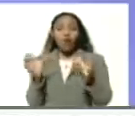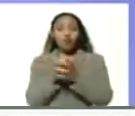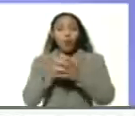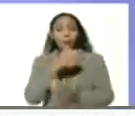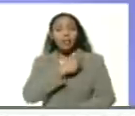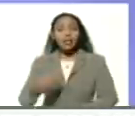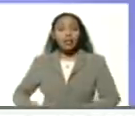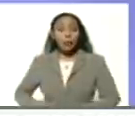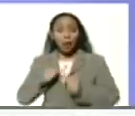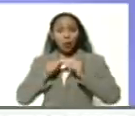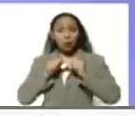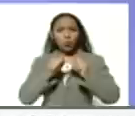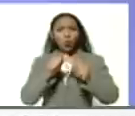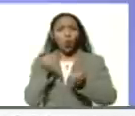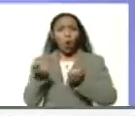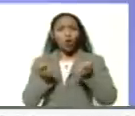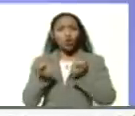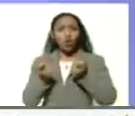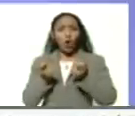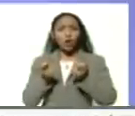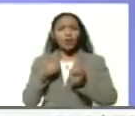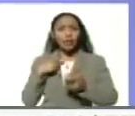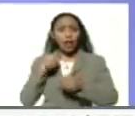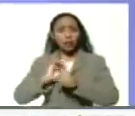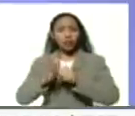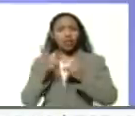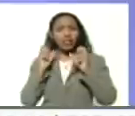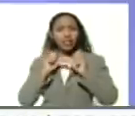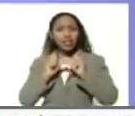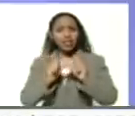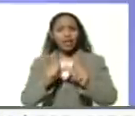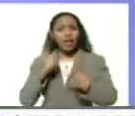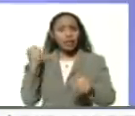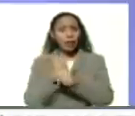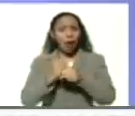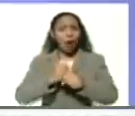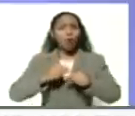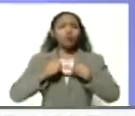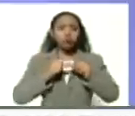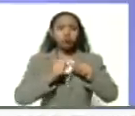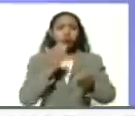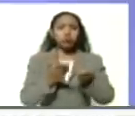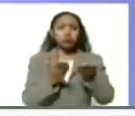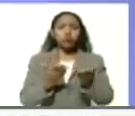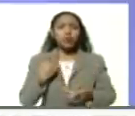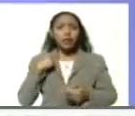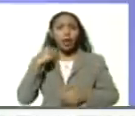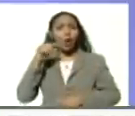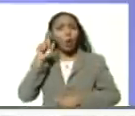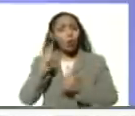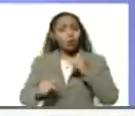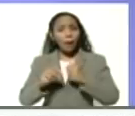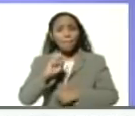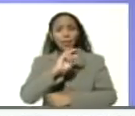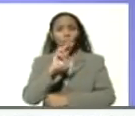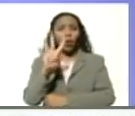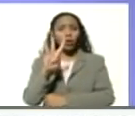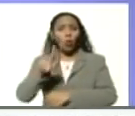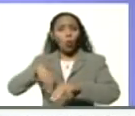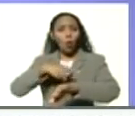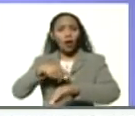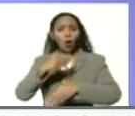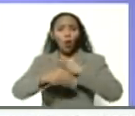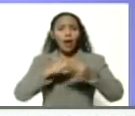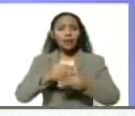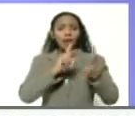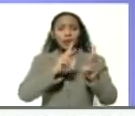Presidencial para el Seguimiento, Control y Prevención del COVID-19 se mantiene en trabajo permanente. El balance de las últimas 24 horas lo realiza